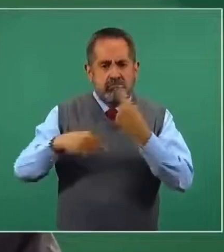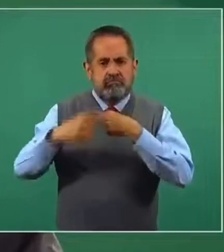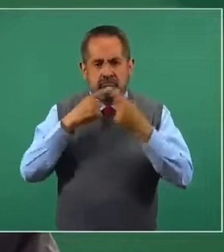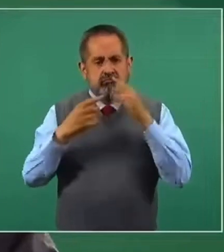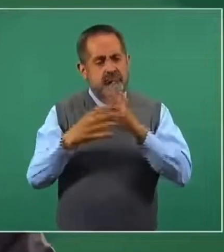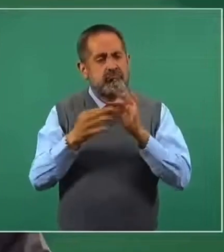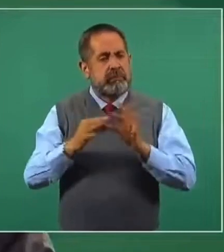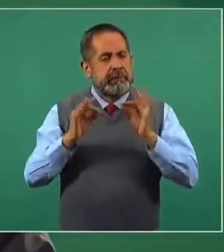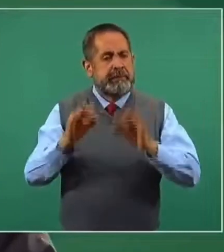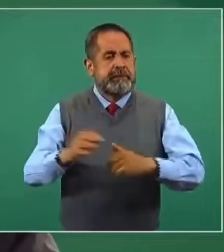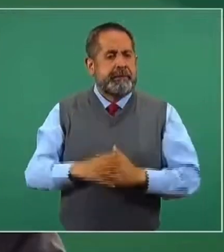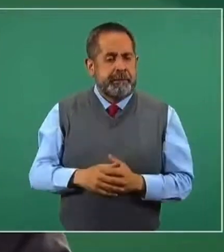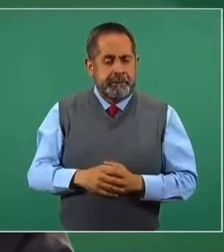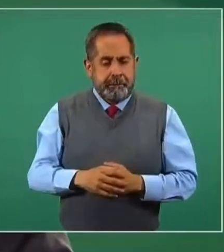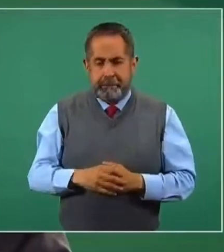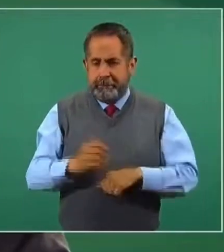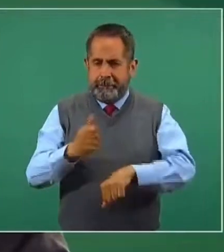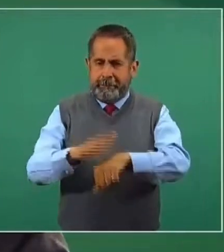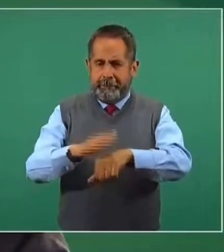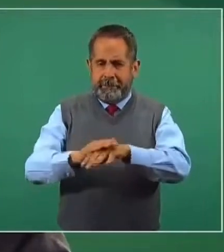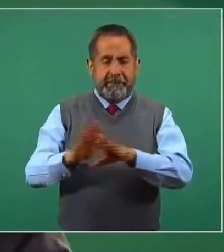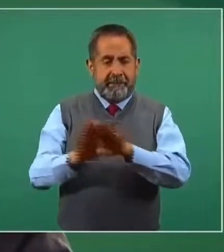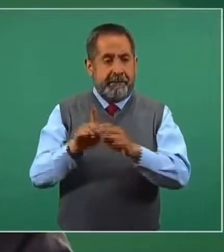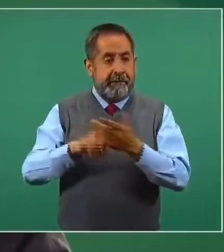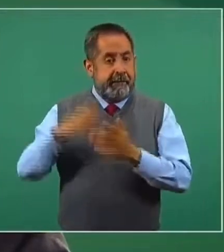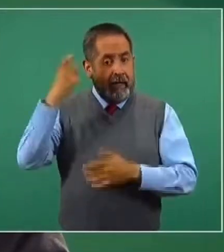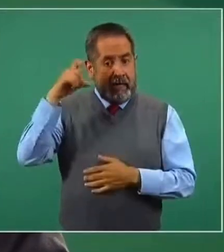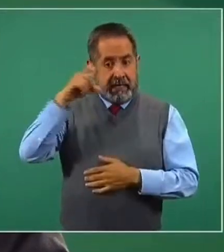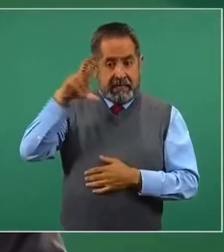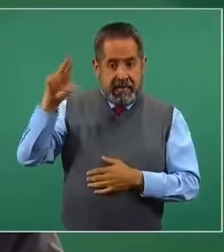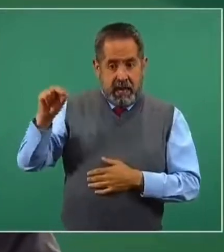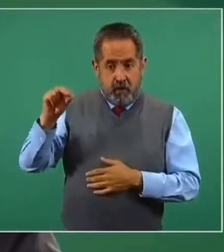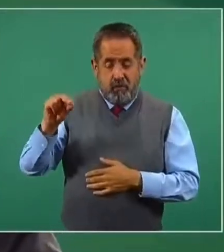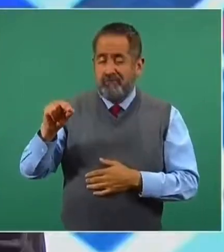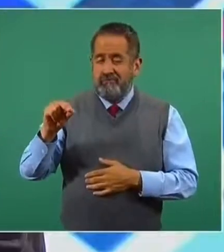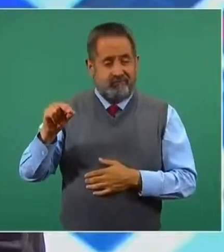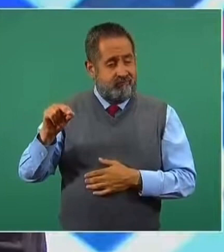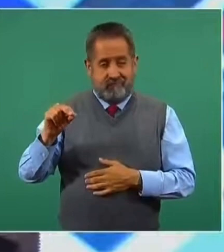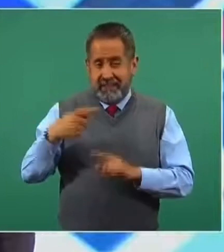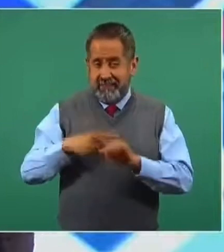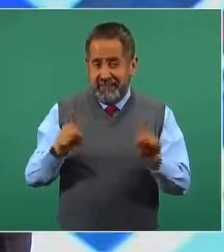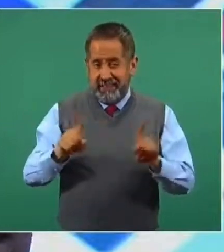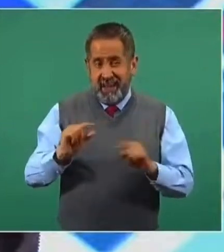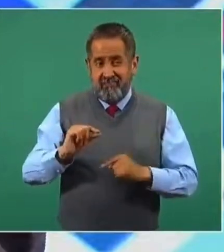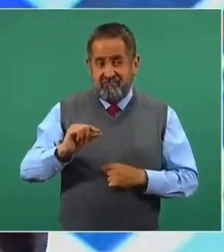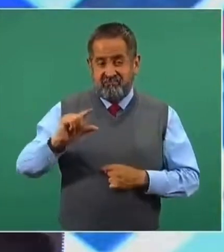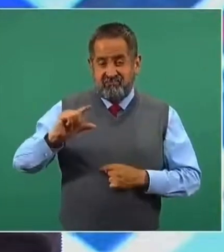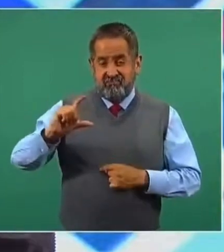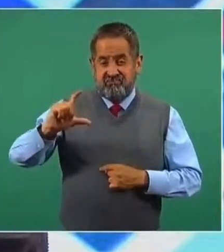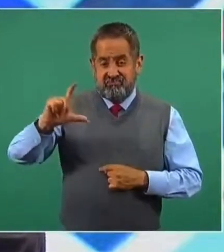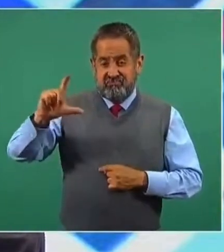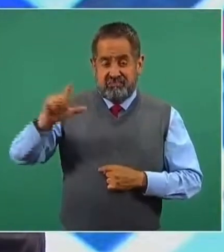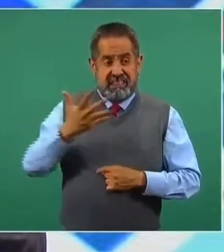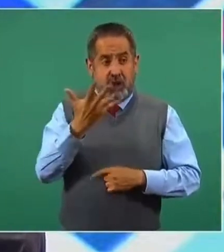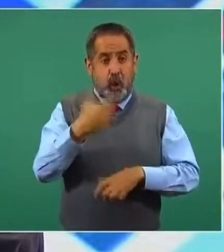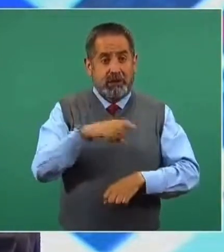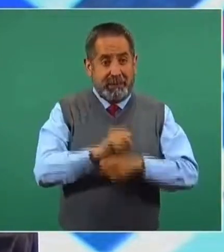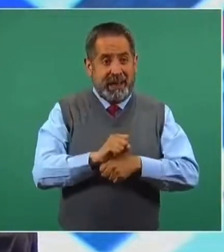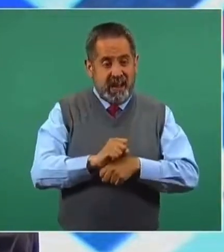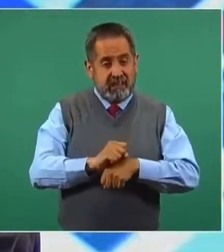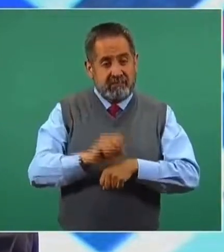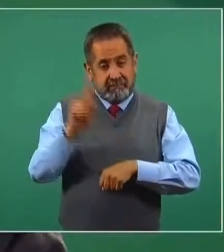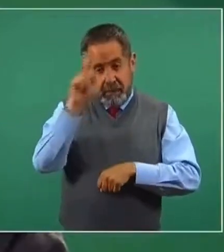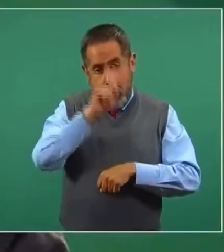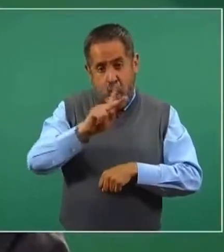baja. Hacemos el señalamiento de que Quintana Roo no está en esa situación y tiene 5 semanas a la alza.